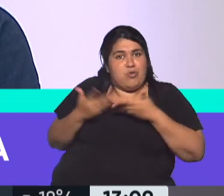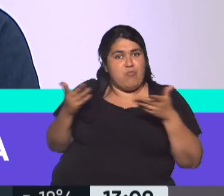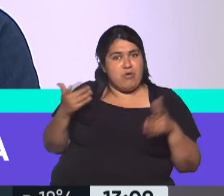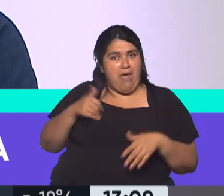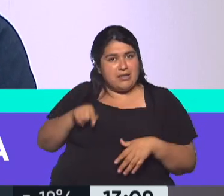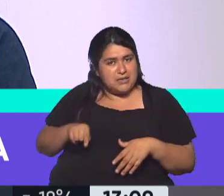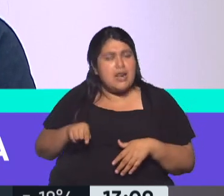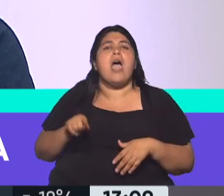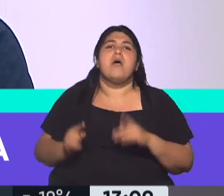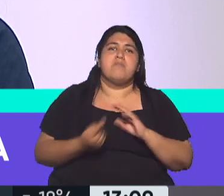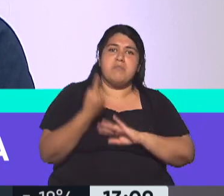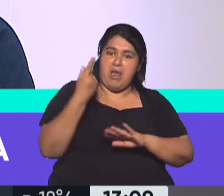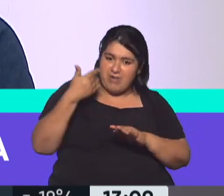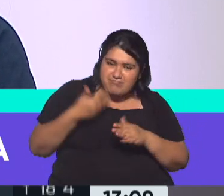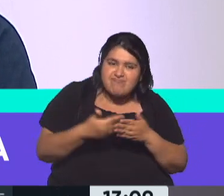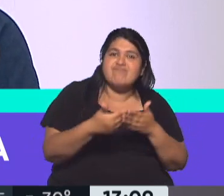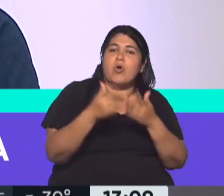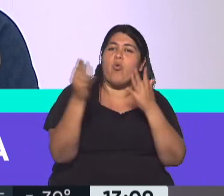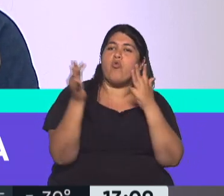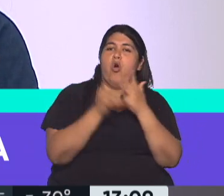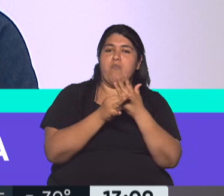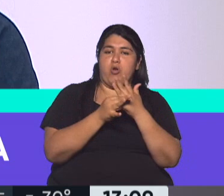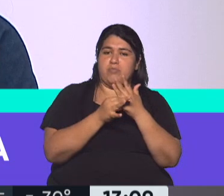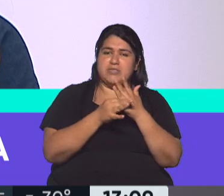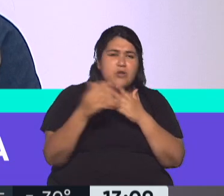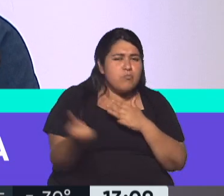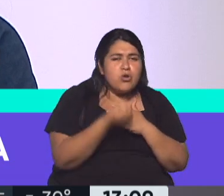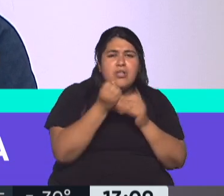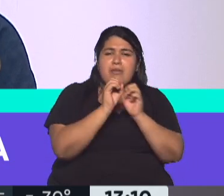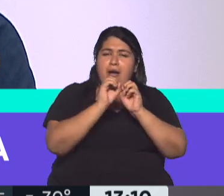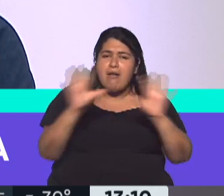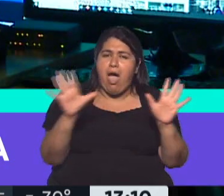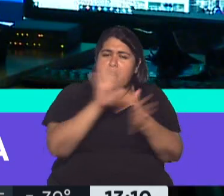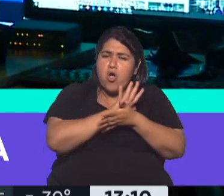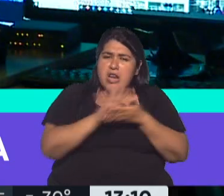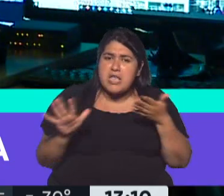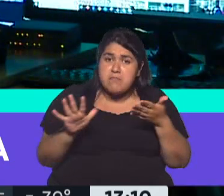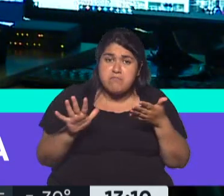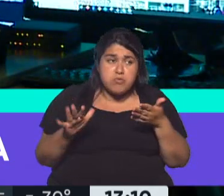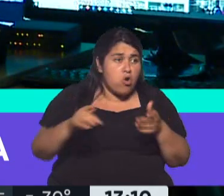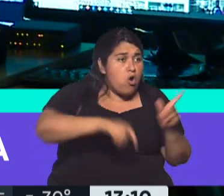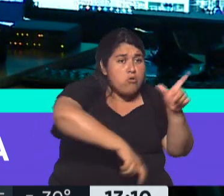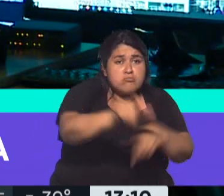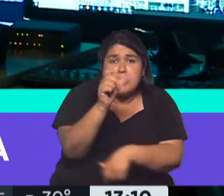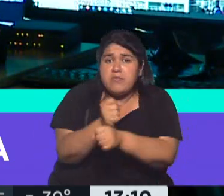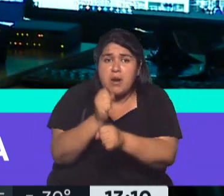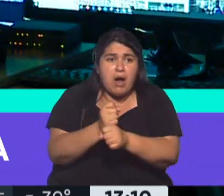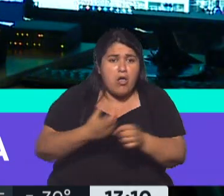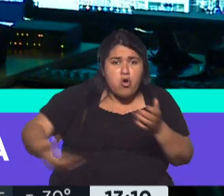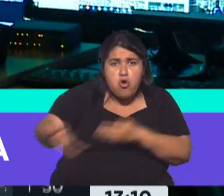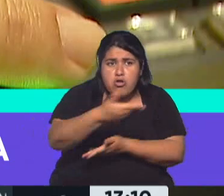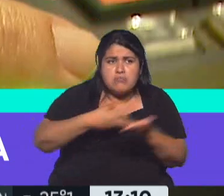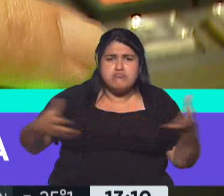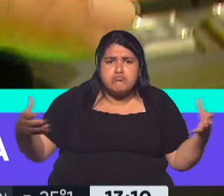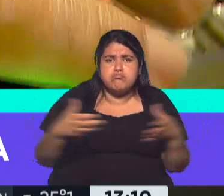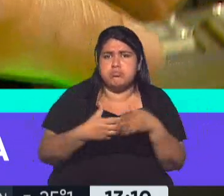Es por primera vez en esa historia un compromiso claro, transparente, construido colectivamente. Yo creo que eso es de lo más importante que